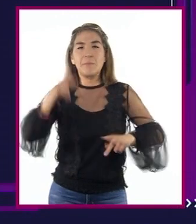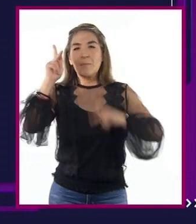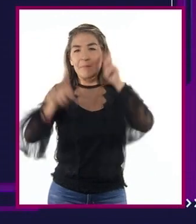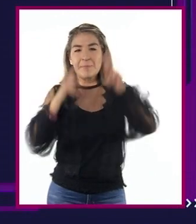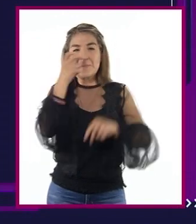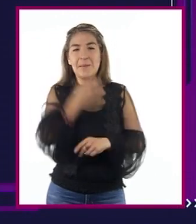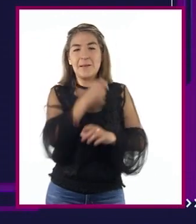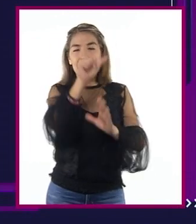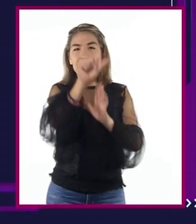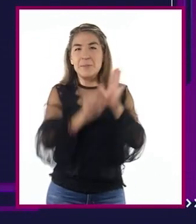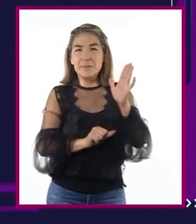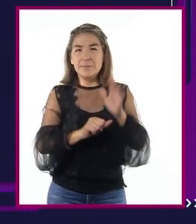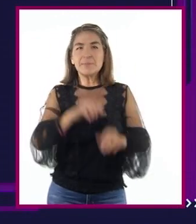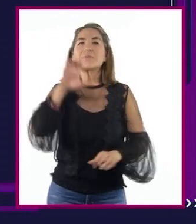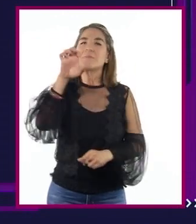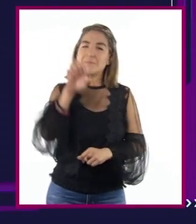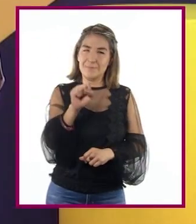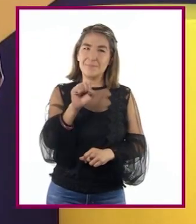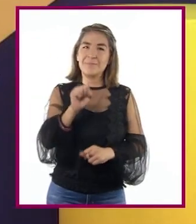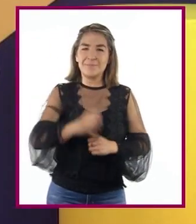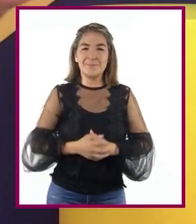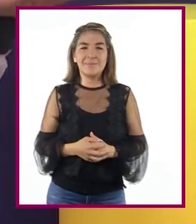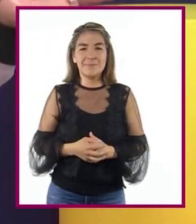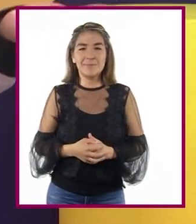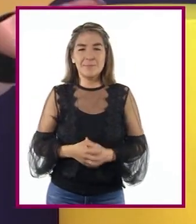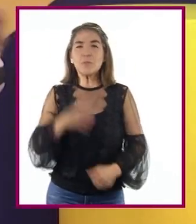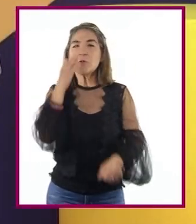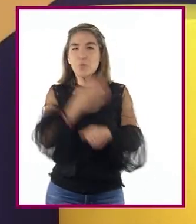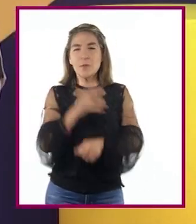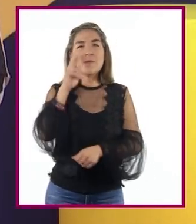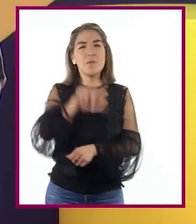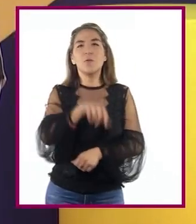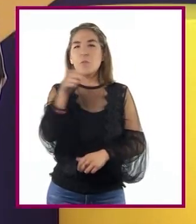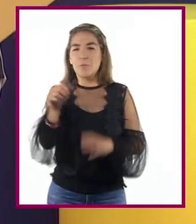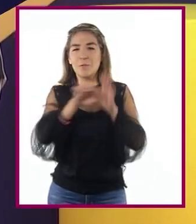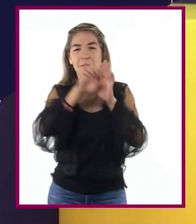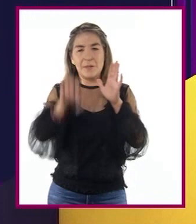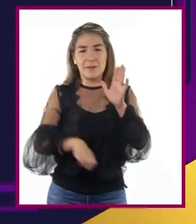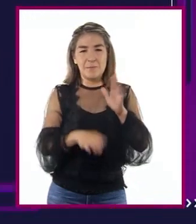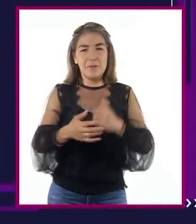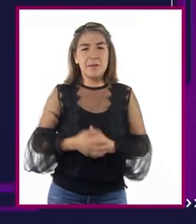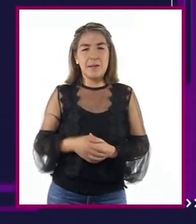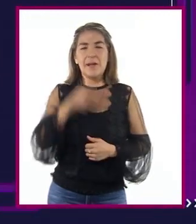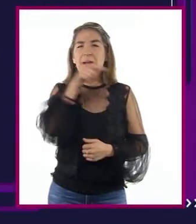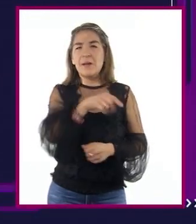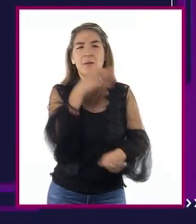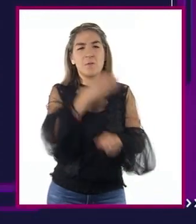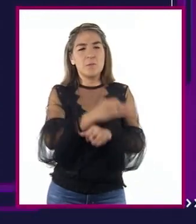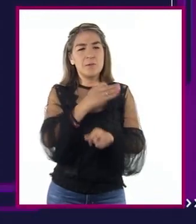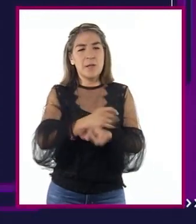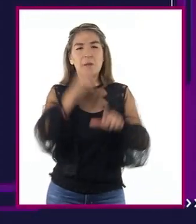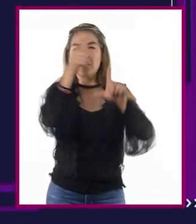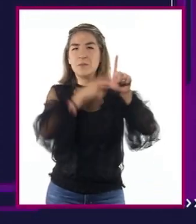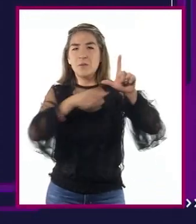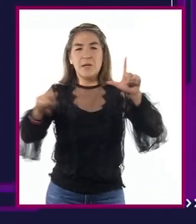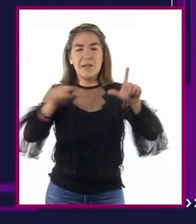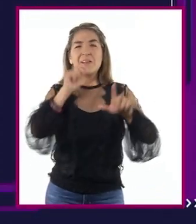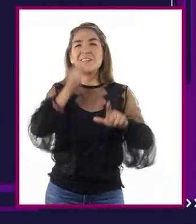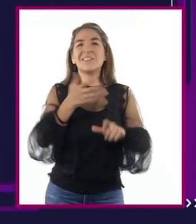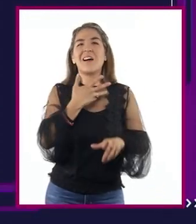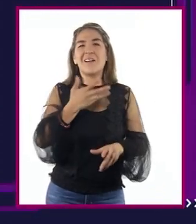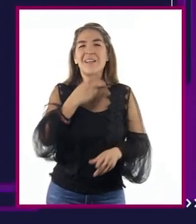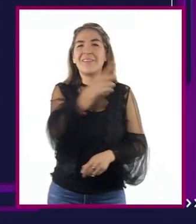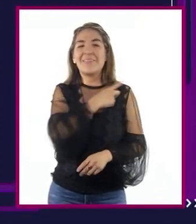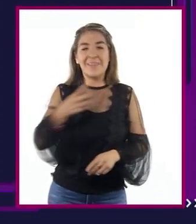entre esos meses fue de 60. Veamos otro ejemplo. En la gráfica se muestra la deuda